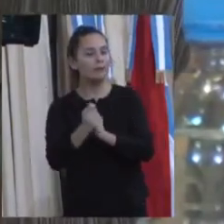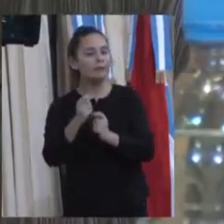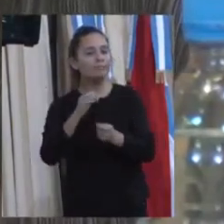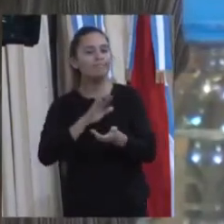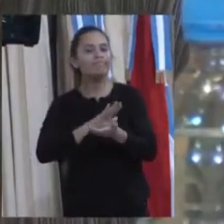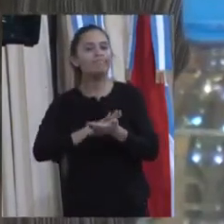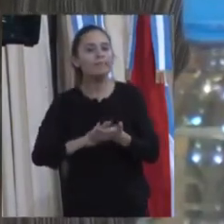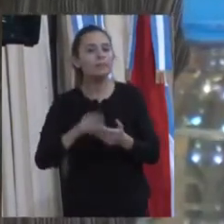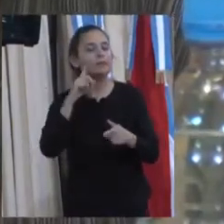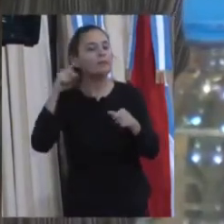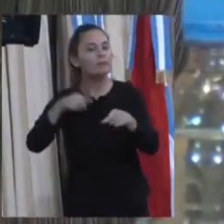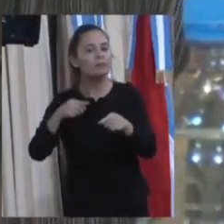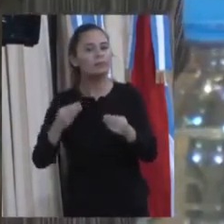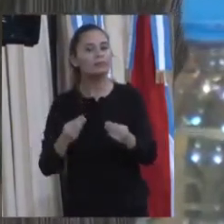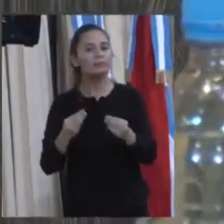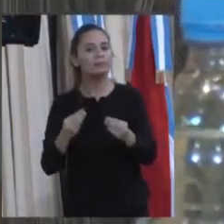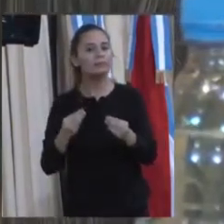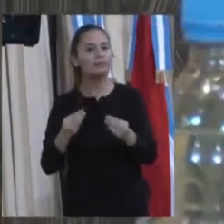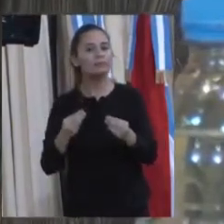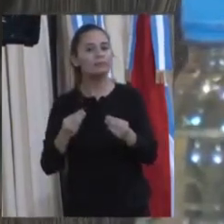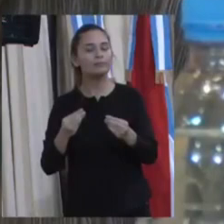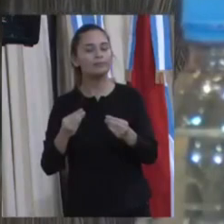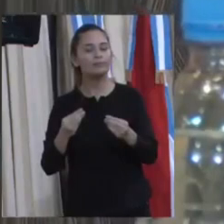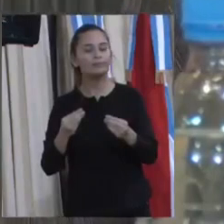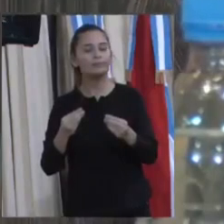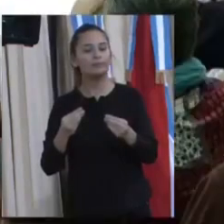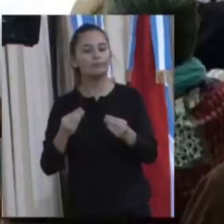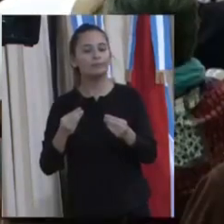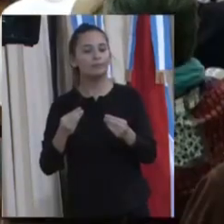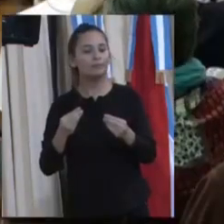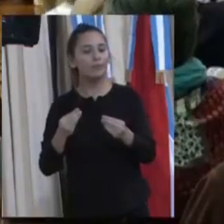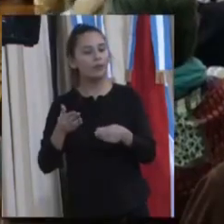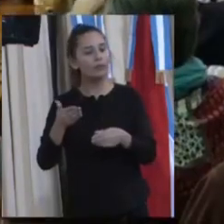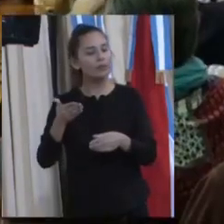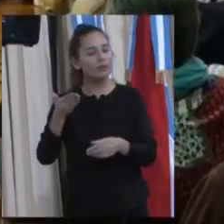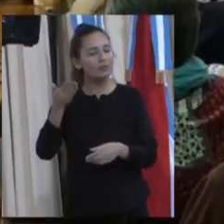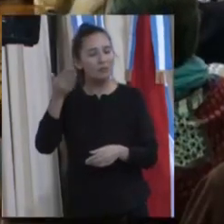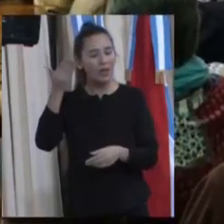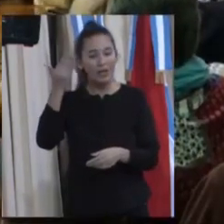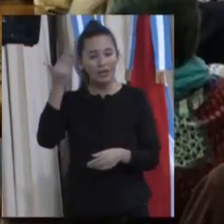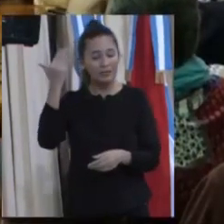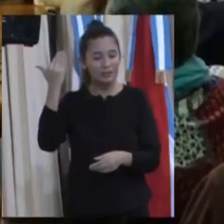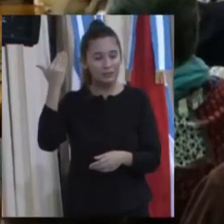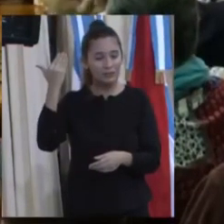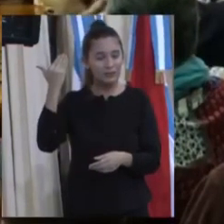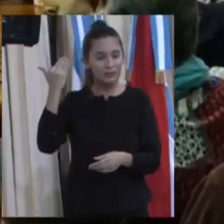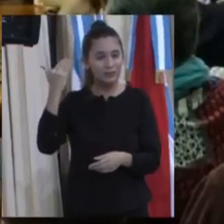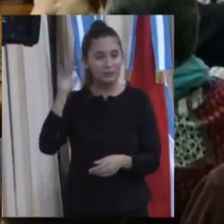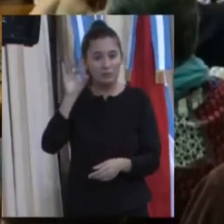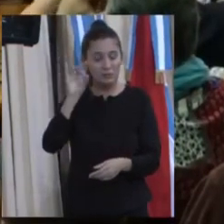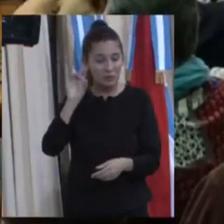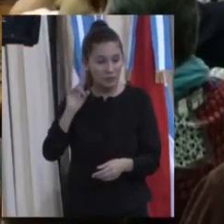base institucional de lo que antes estaba aludía solamente